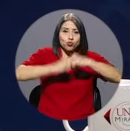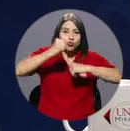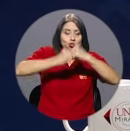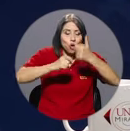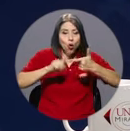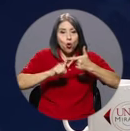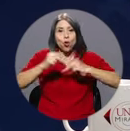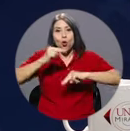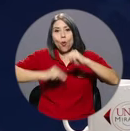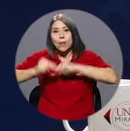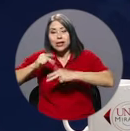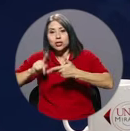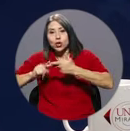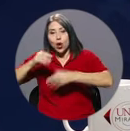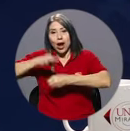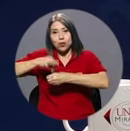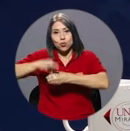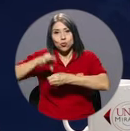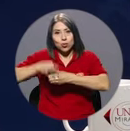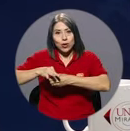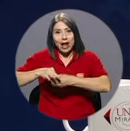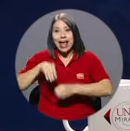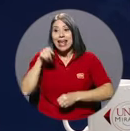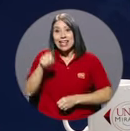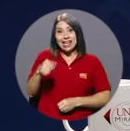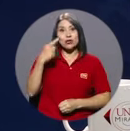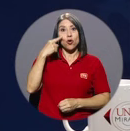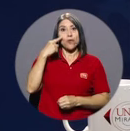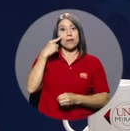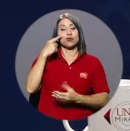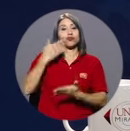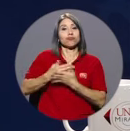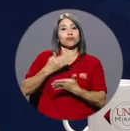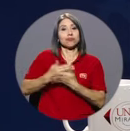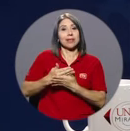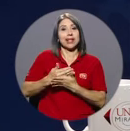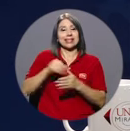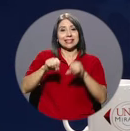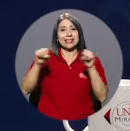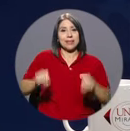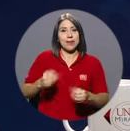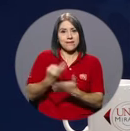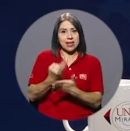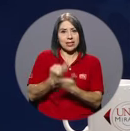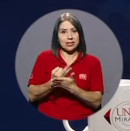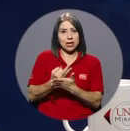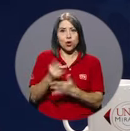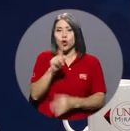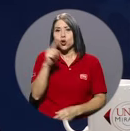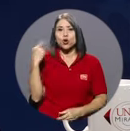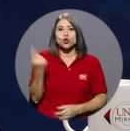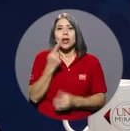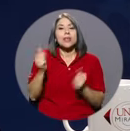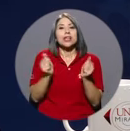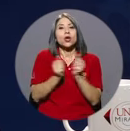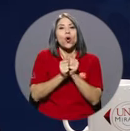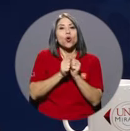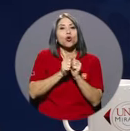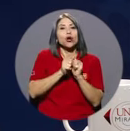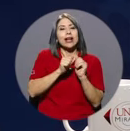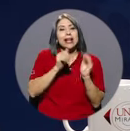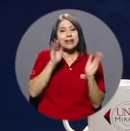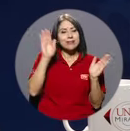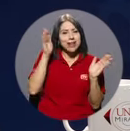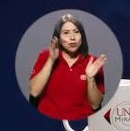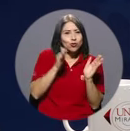de comercio y de agricultura, y eso lo hemos reflejado nosotros en el sistema financiero, no solo con las reducciones de la tasa de crecimiento del